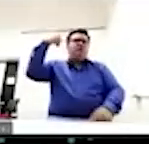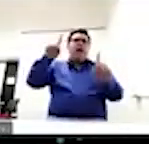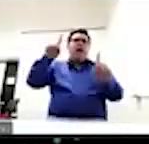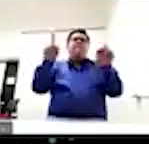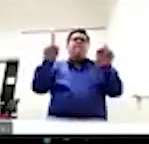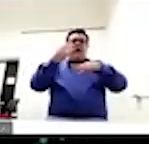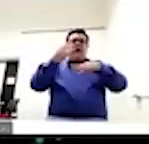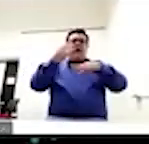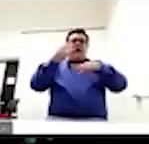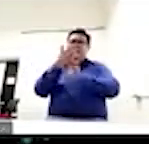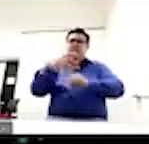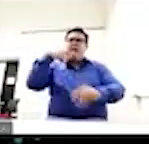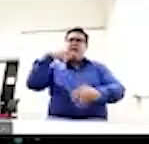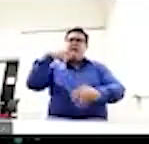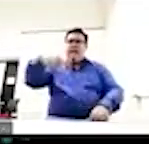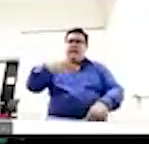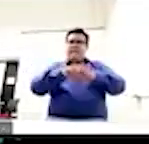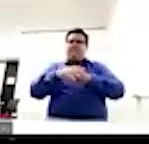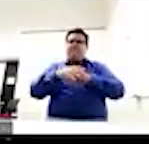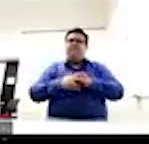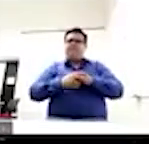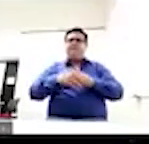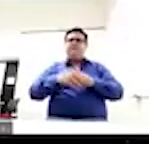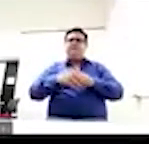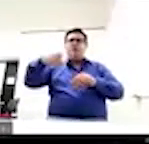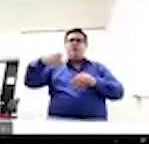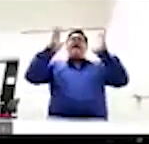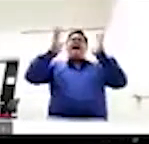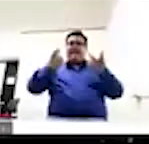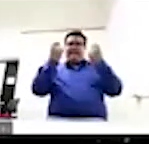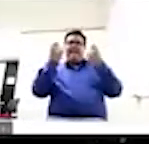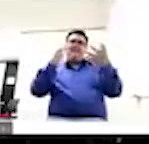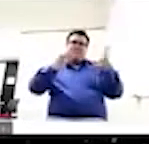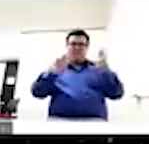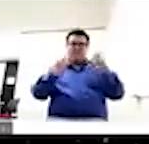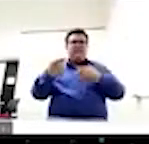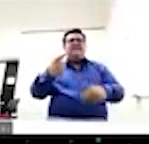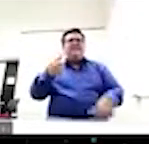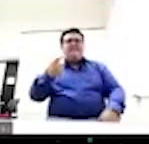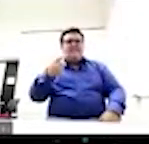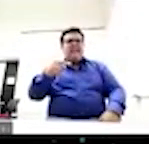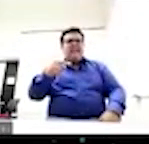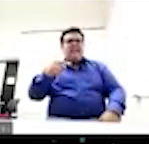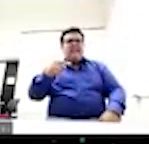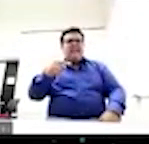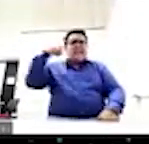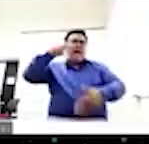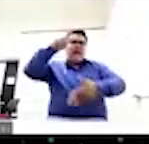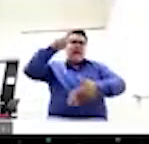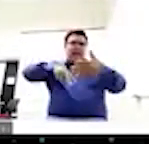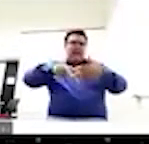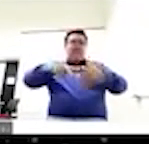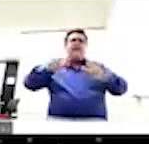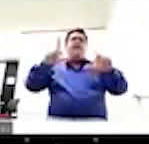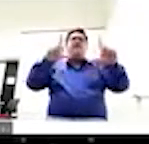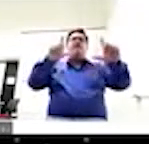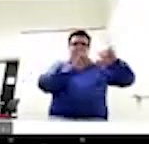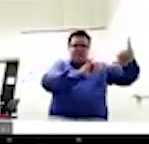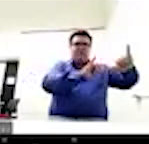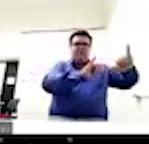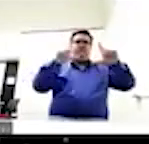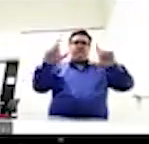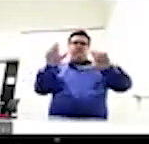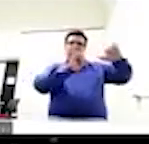para que entendamos de qué es este dibujo, pero me gustaría que dejaras la imagen del